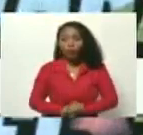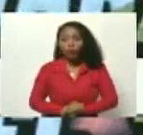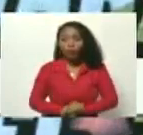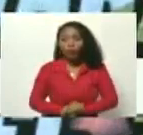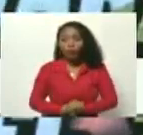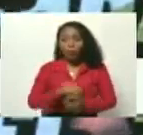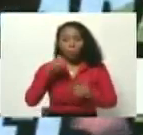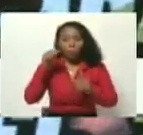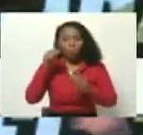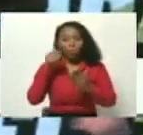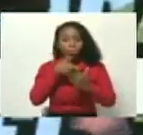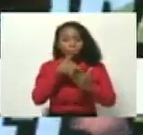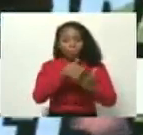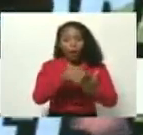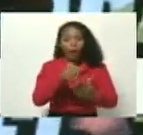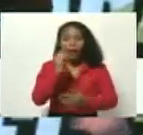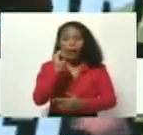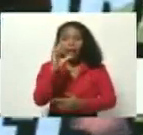atacando a Irak,